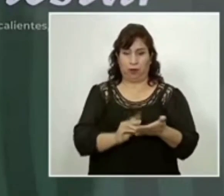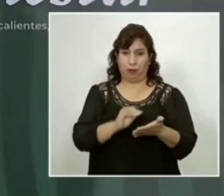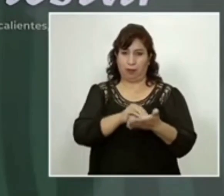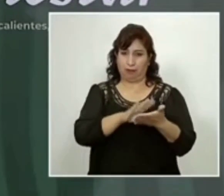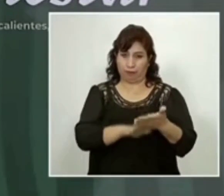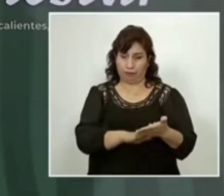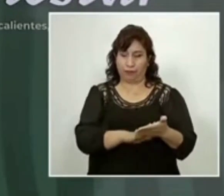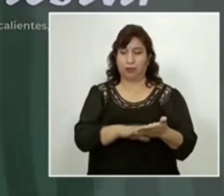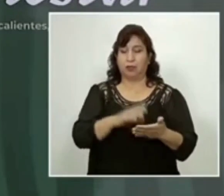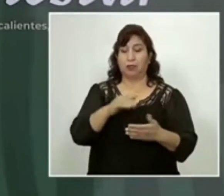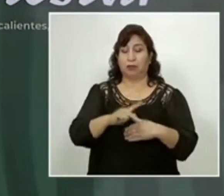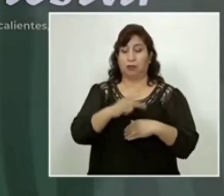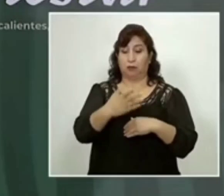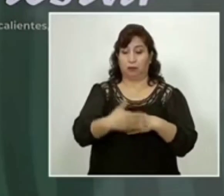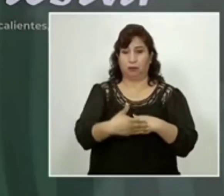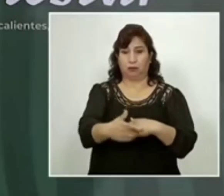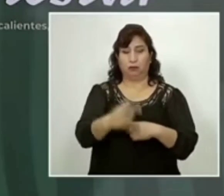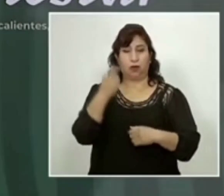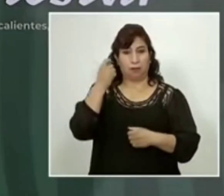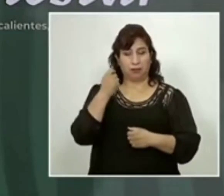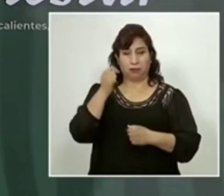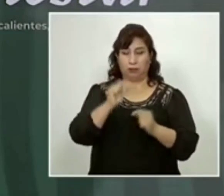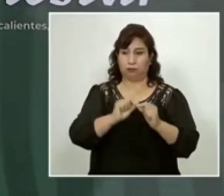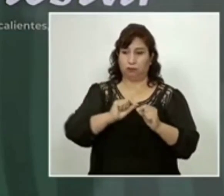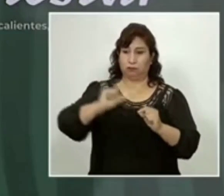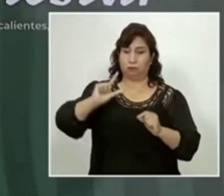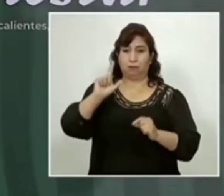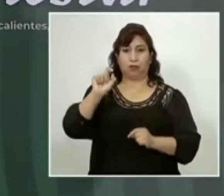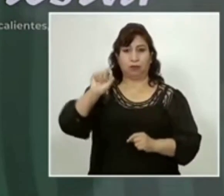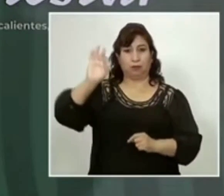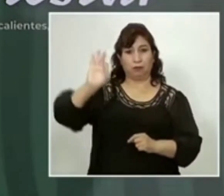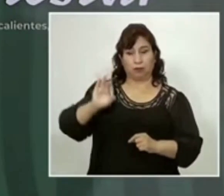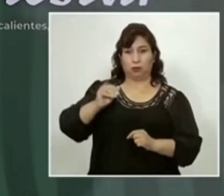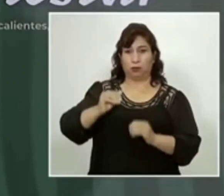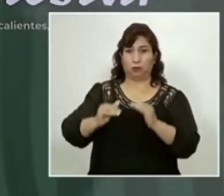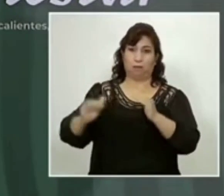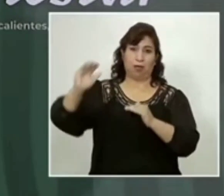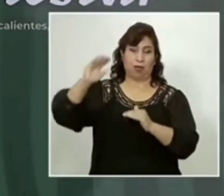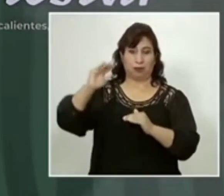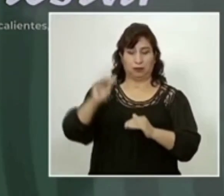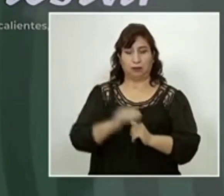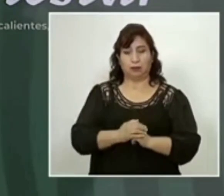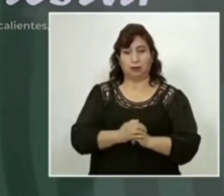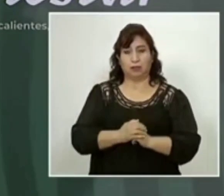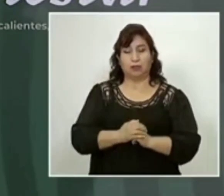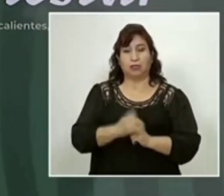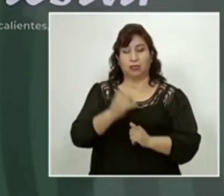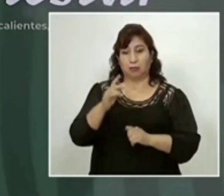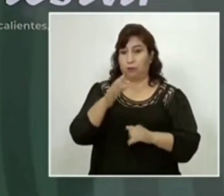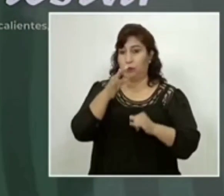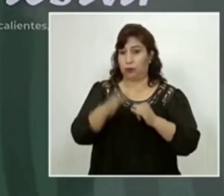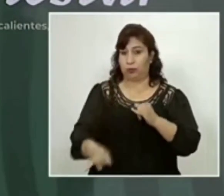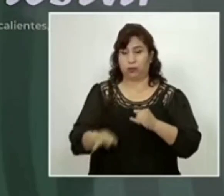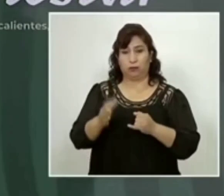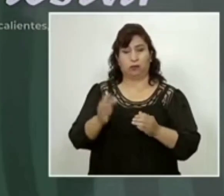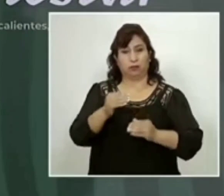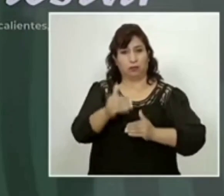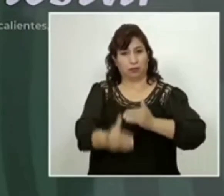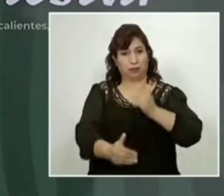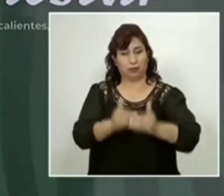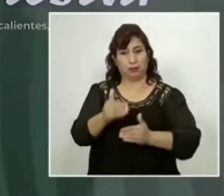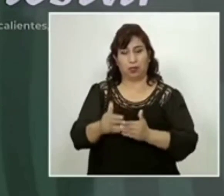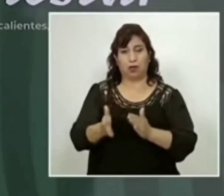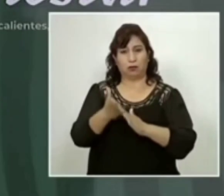año, el monto de la pensión aumentará 20% más inflación. Por último, se avanza en la construcción de